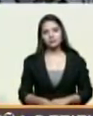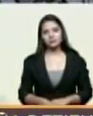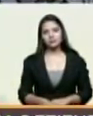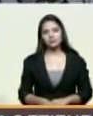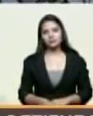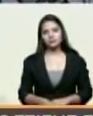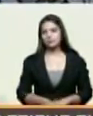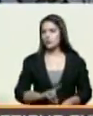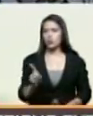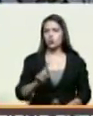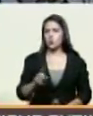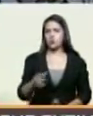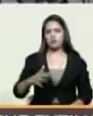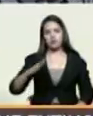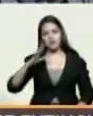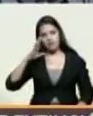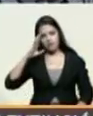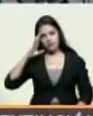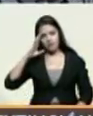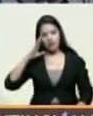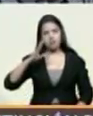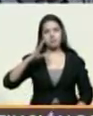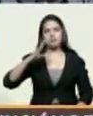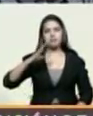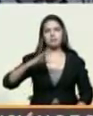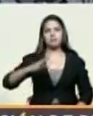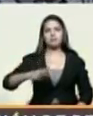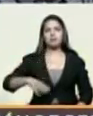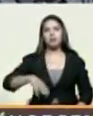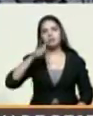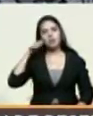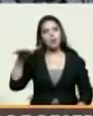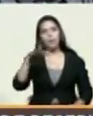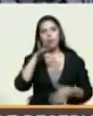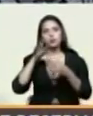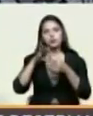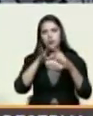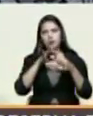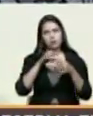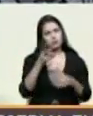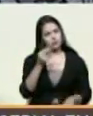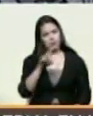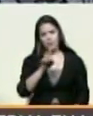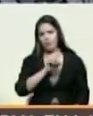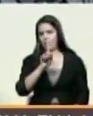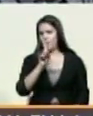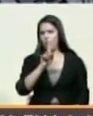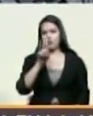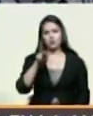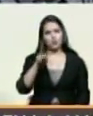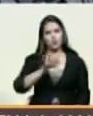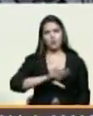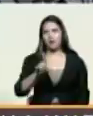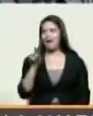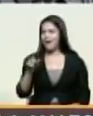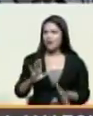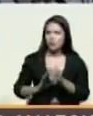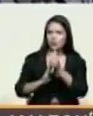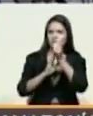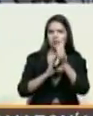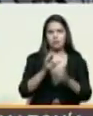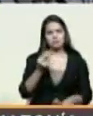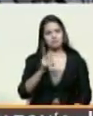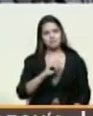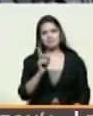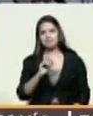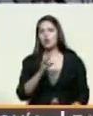No lo vendieron como el general del pueblo soberano, nunca como el líder que fue.